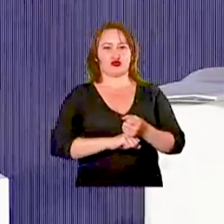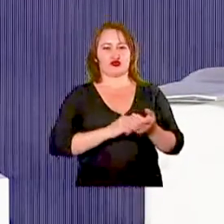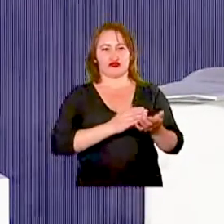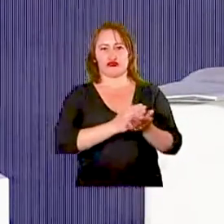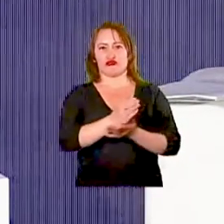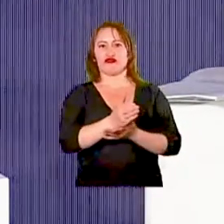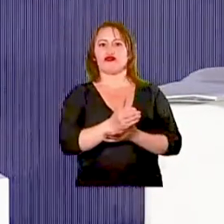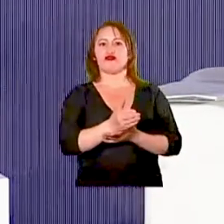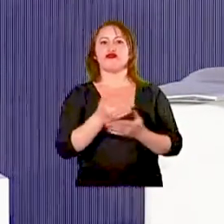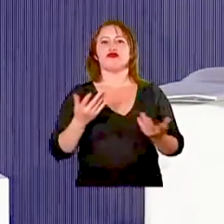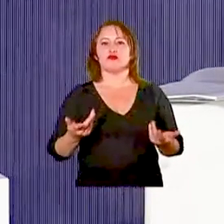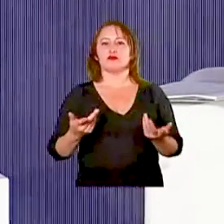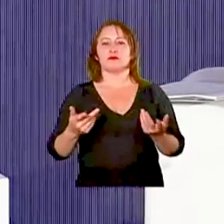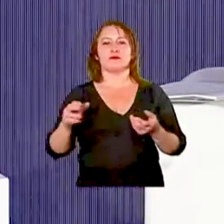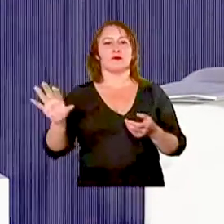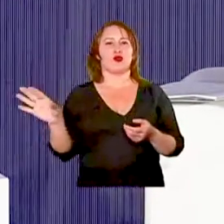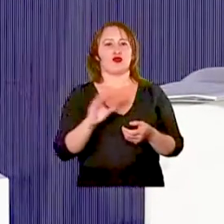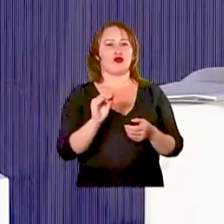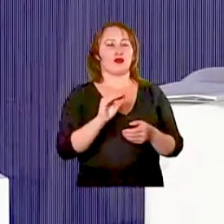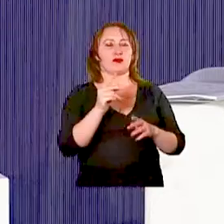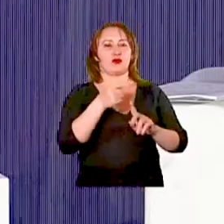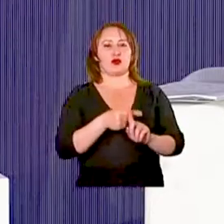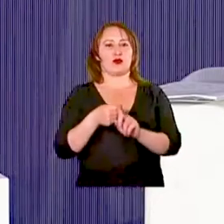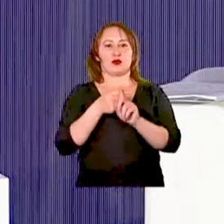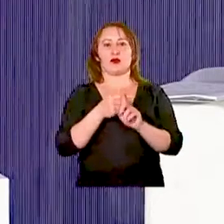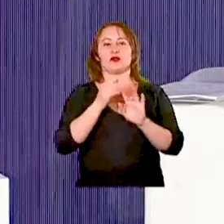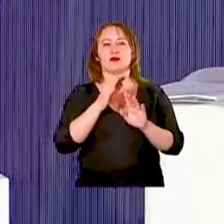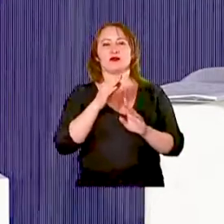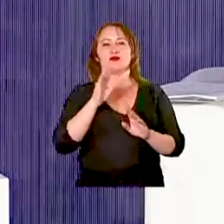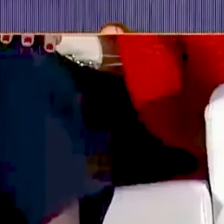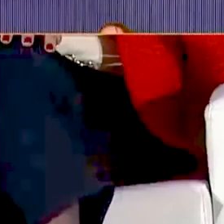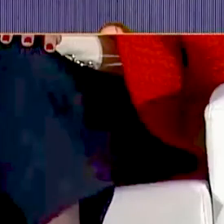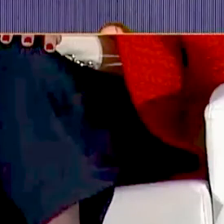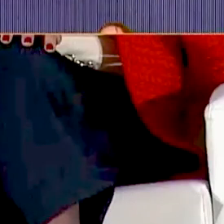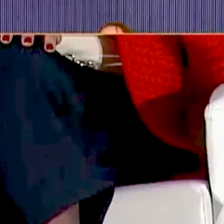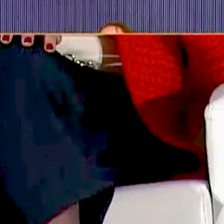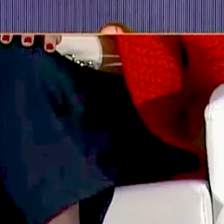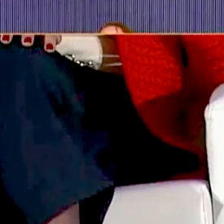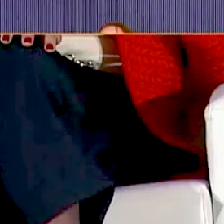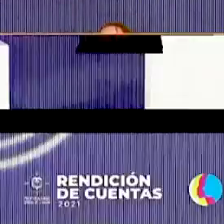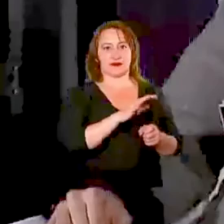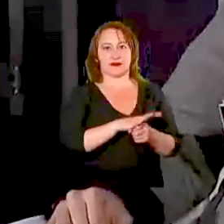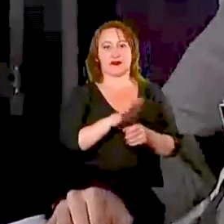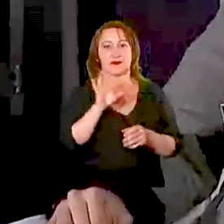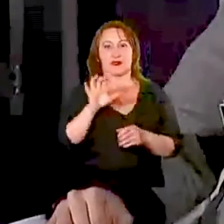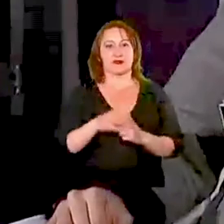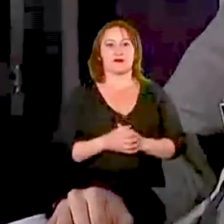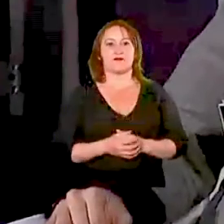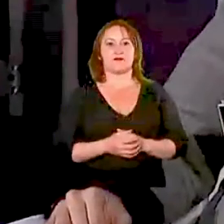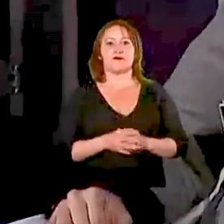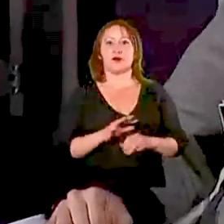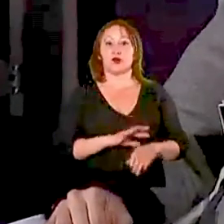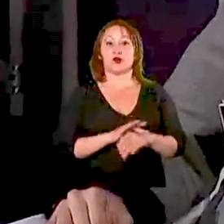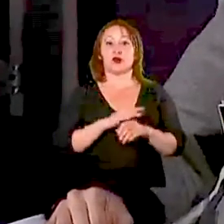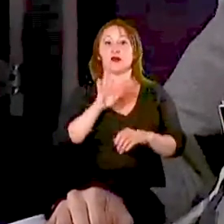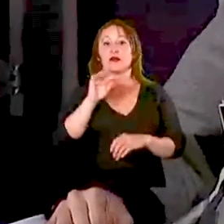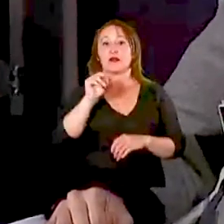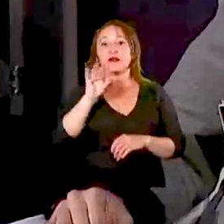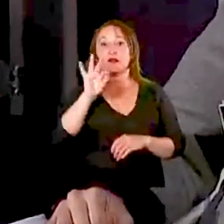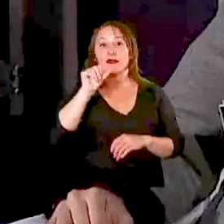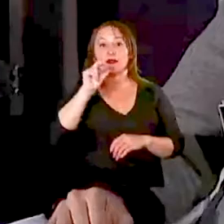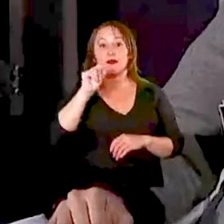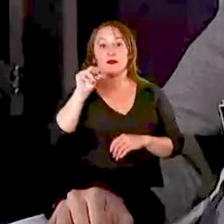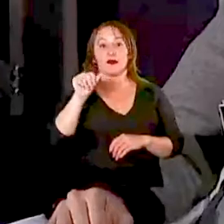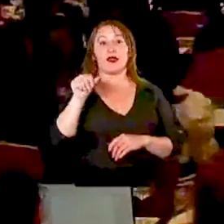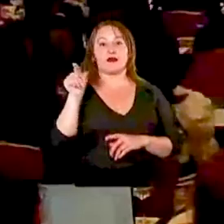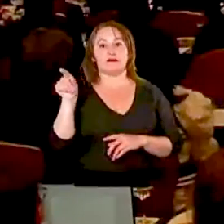permanente para todas las procuradurías regionales, provinciales y distritales. La doctora Tatiana Oñate